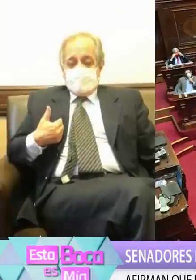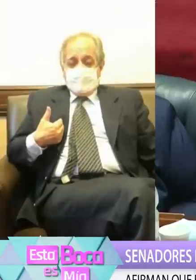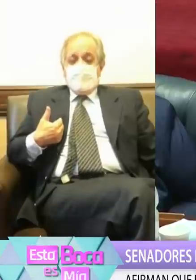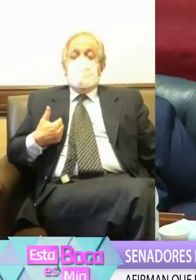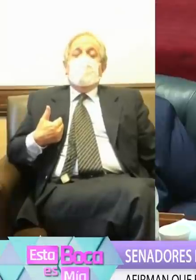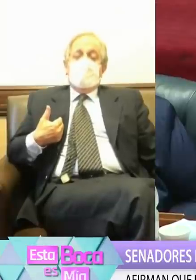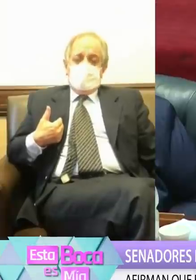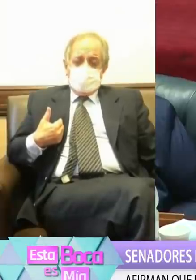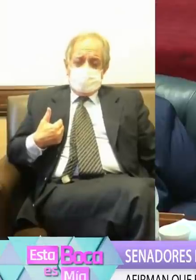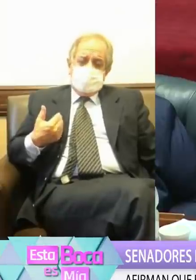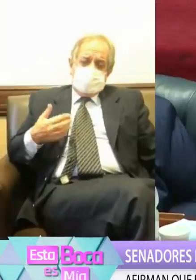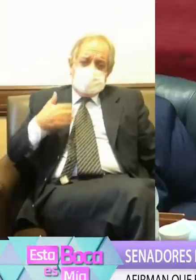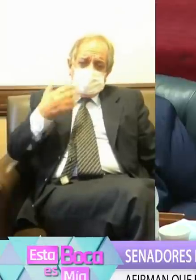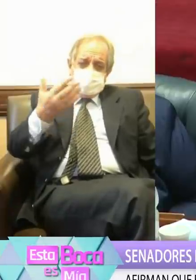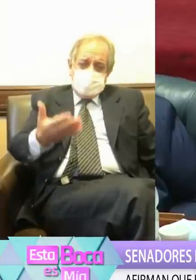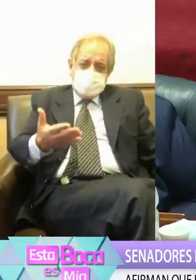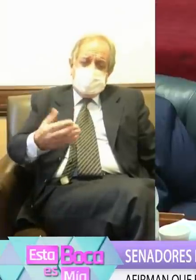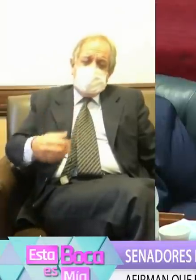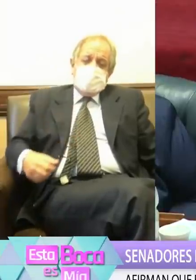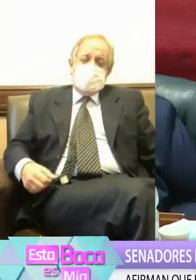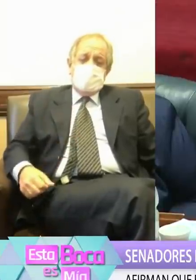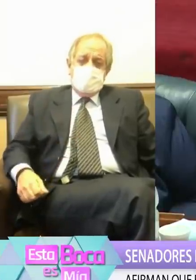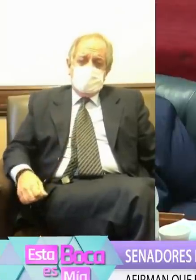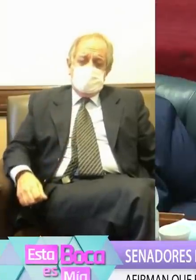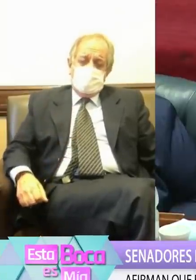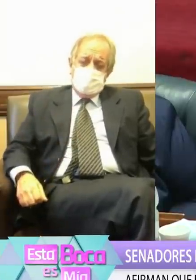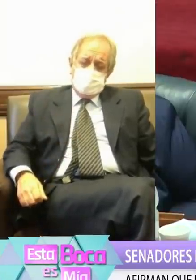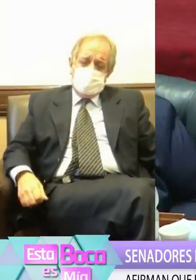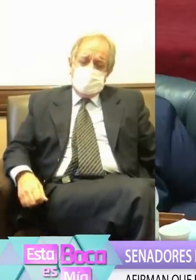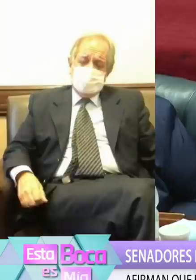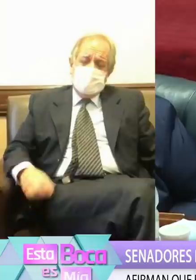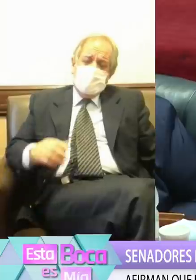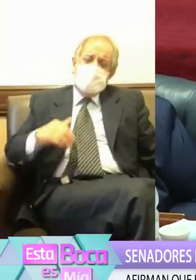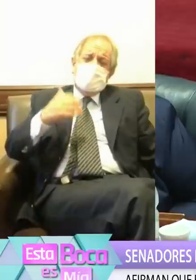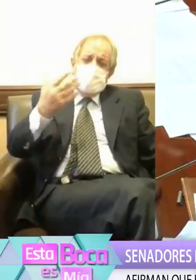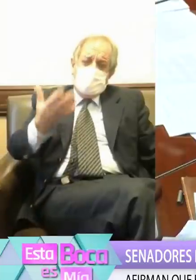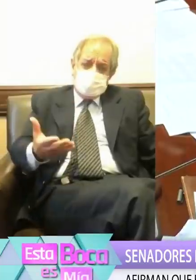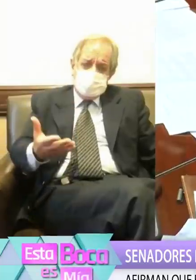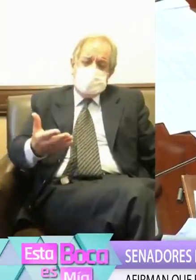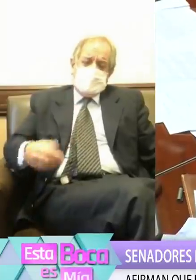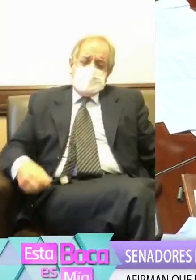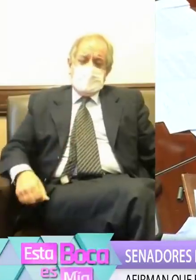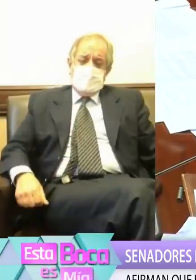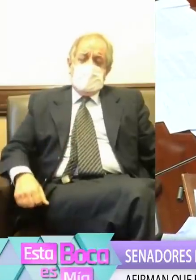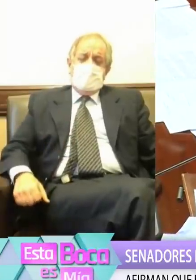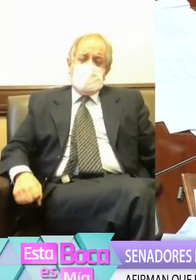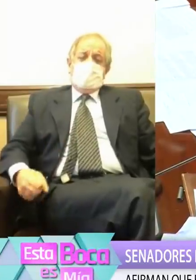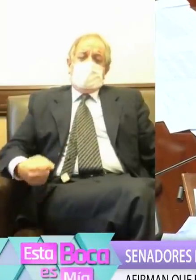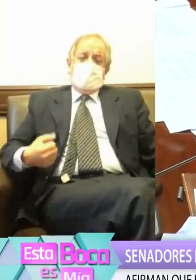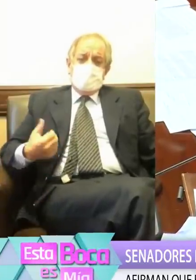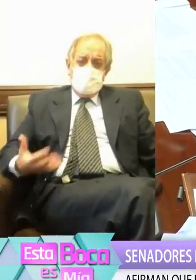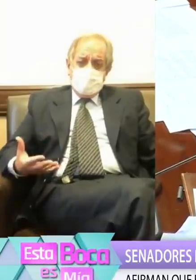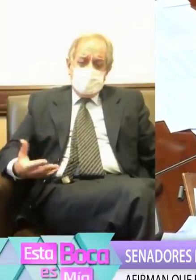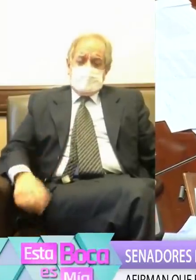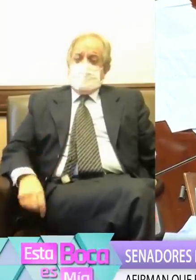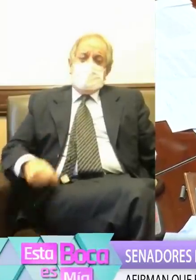para cuidarnos nosotros, sino para también ser solidarios en el cuidado de los demás. Aparte de todo eso, creo que el gobierno tiene